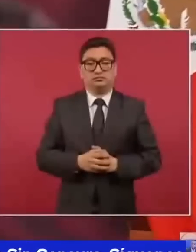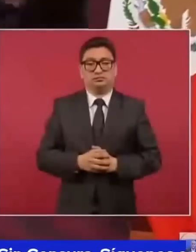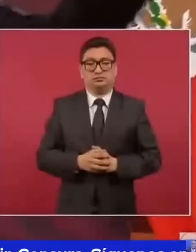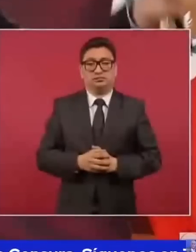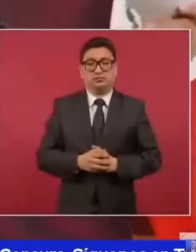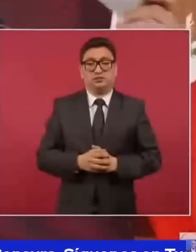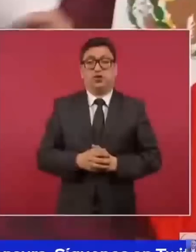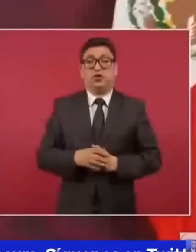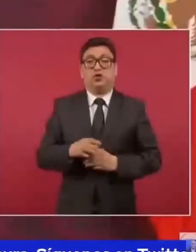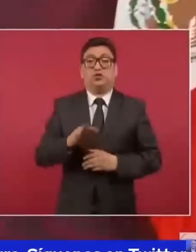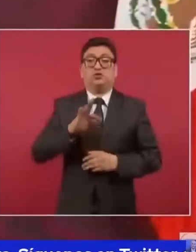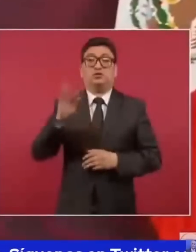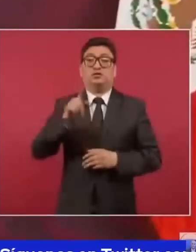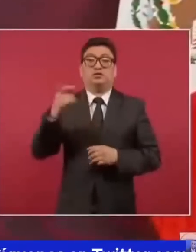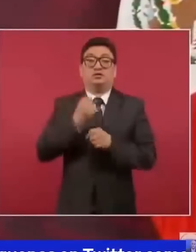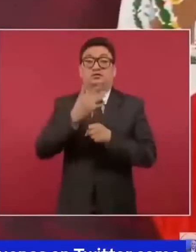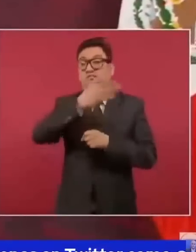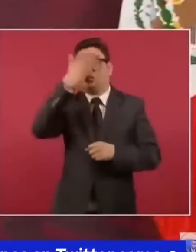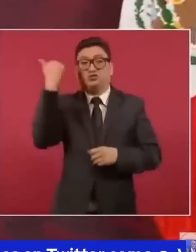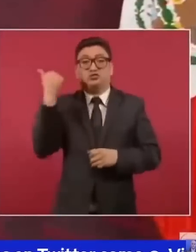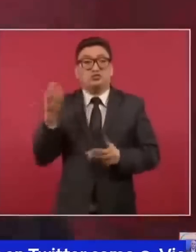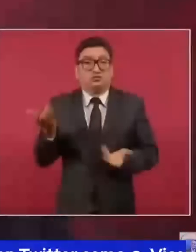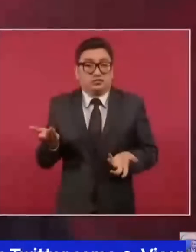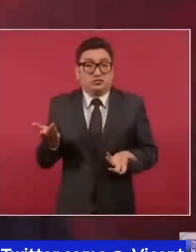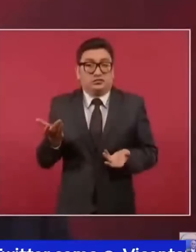Es inocente.